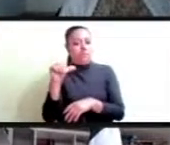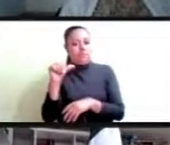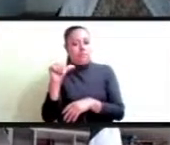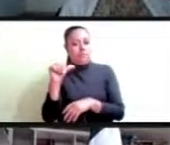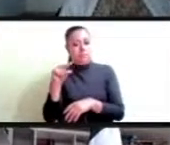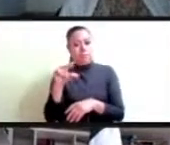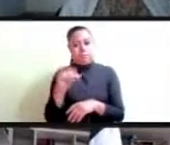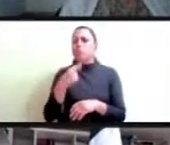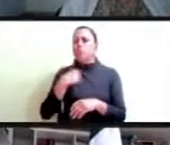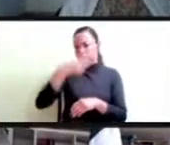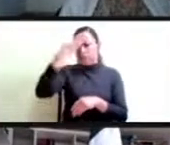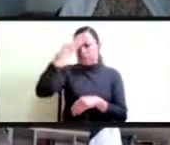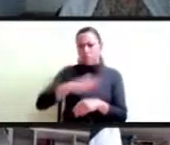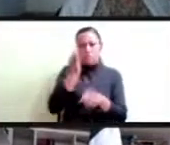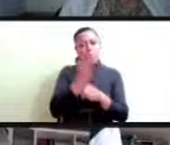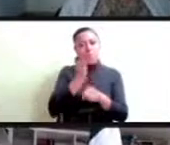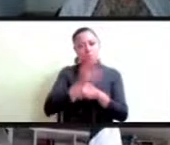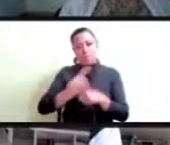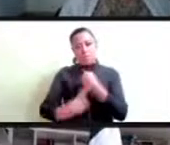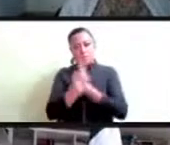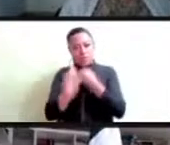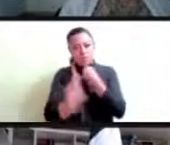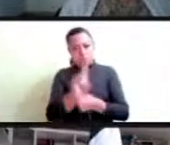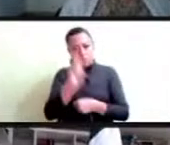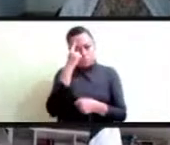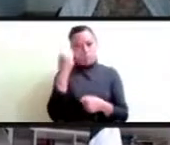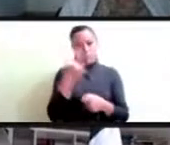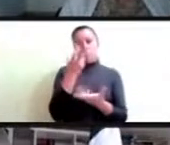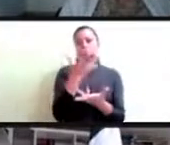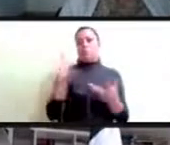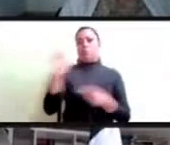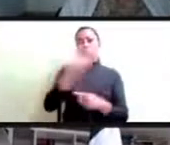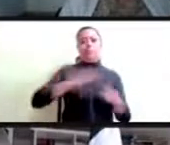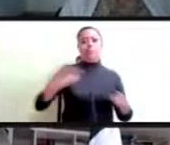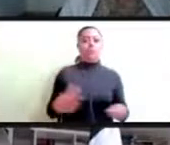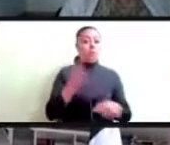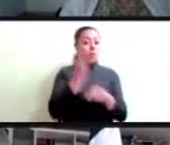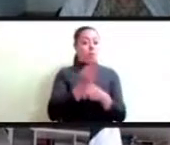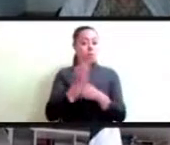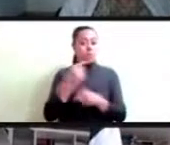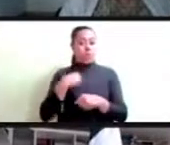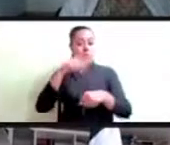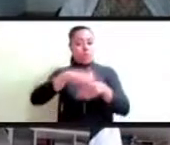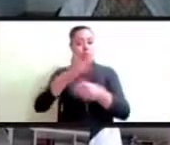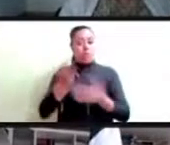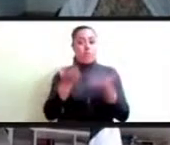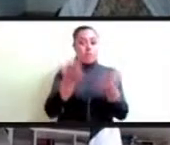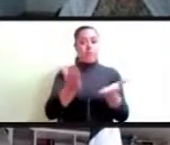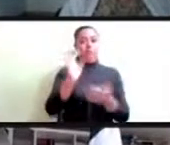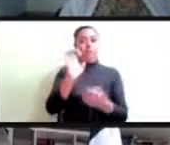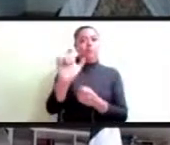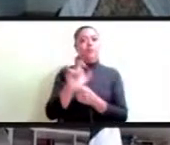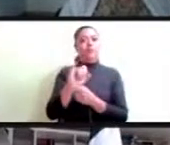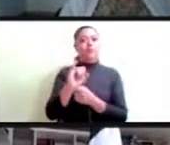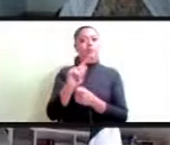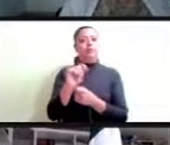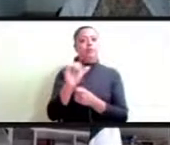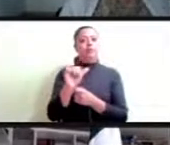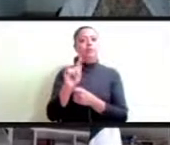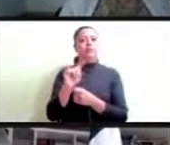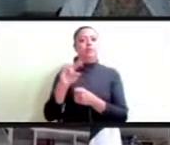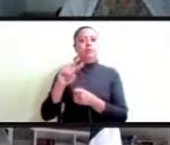ámbito de la pandemia, por lo tanto no estoy presentando una excitativa, sino nuevamente un exhorto para que, entendiendo